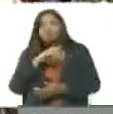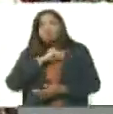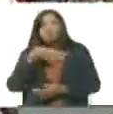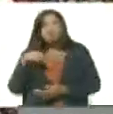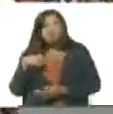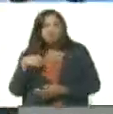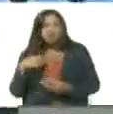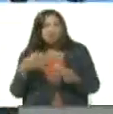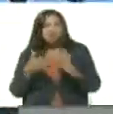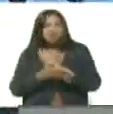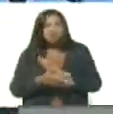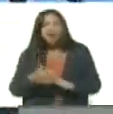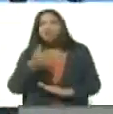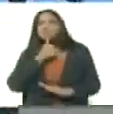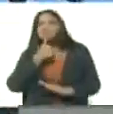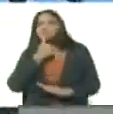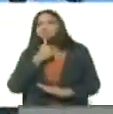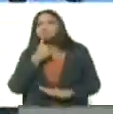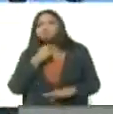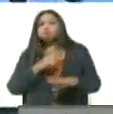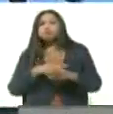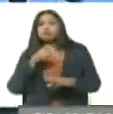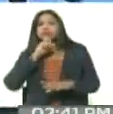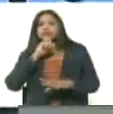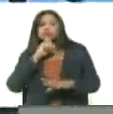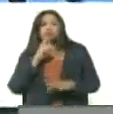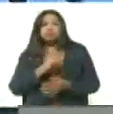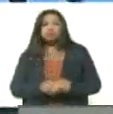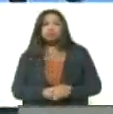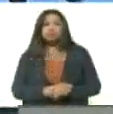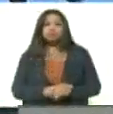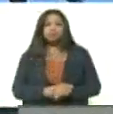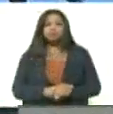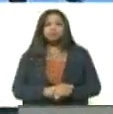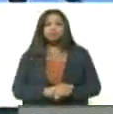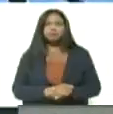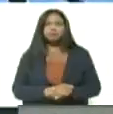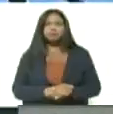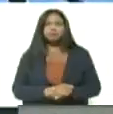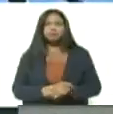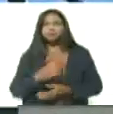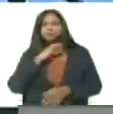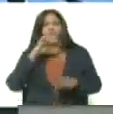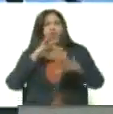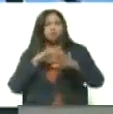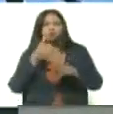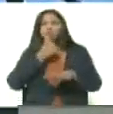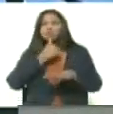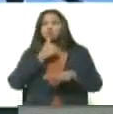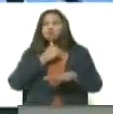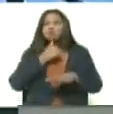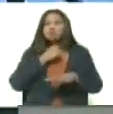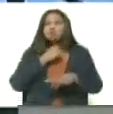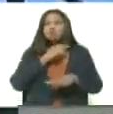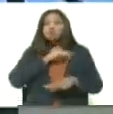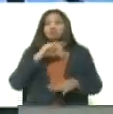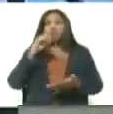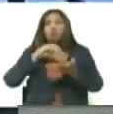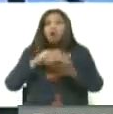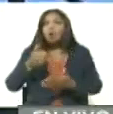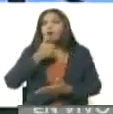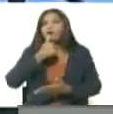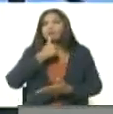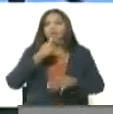hemos aguantado los tiempos difíciles. Nos tocó aguantar los tiempos del